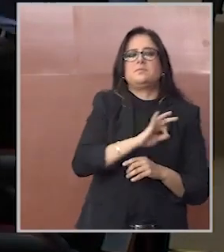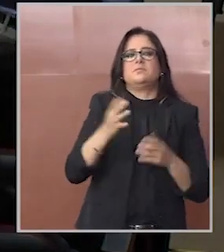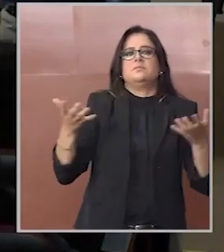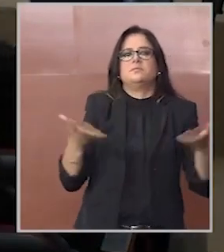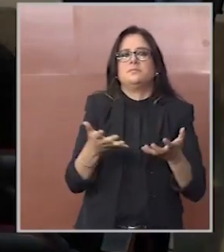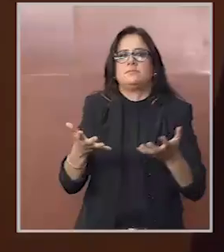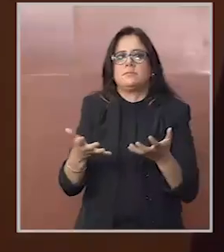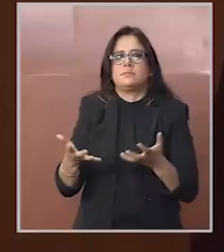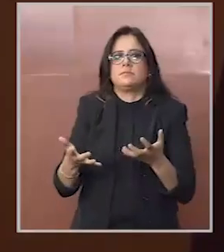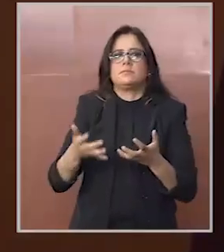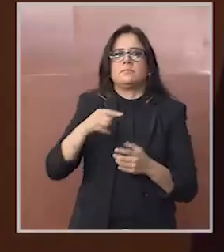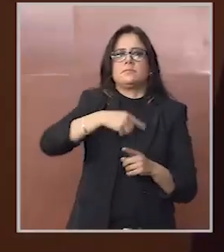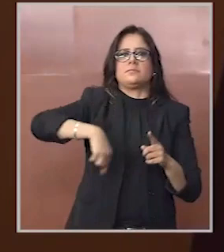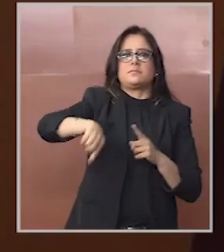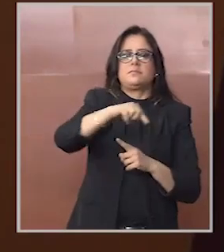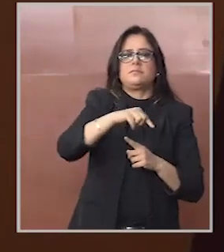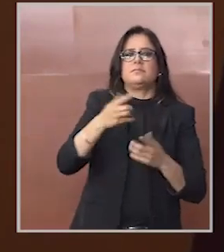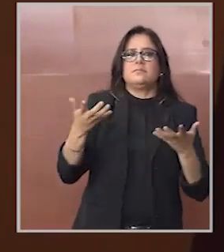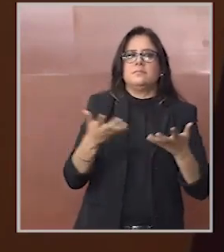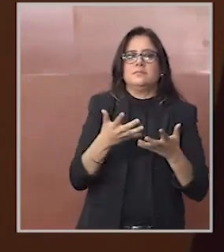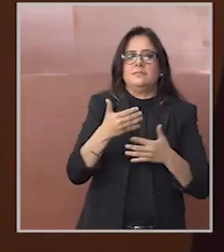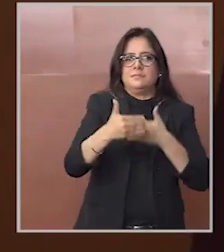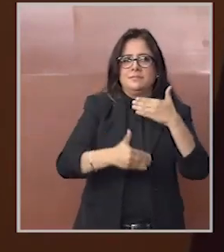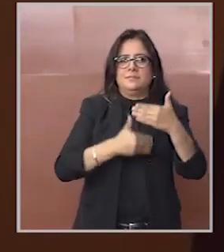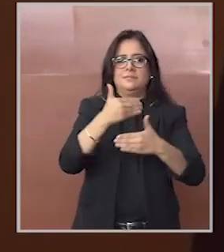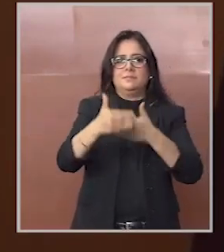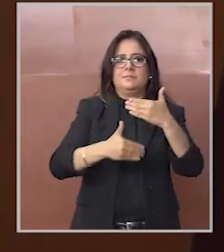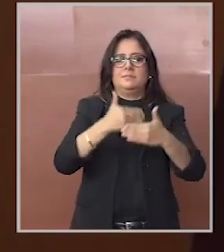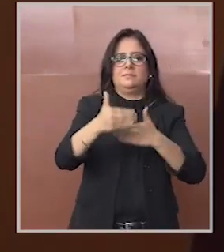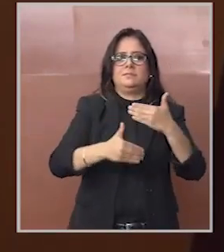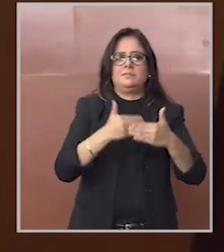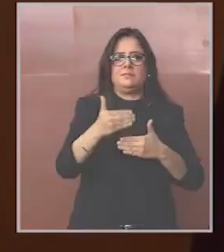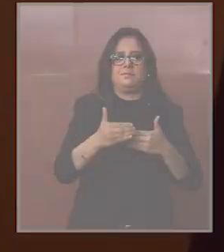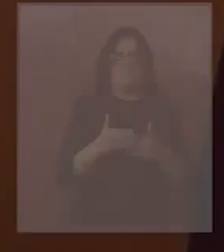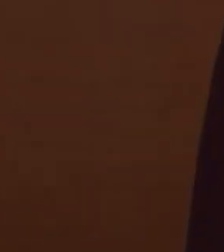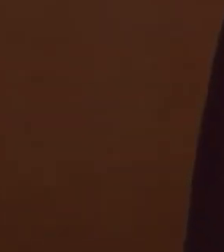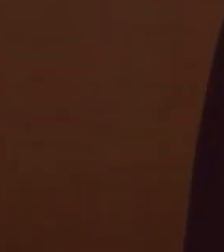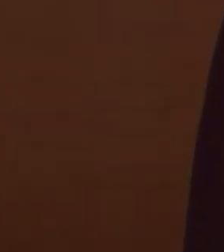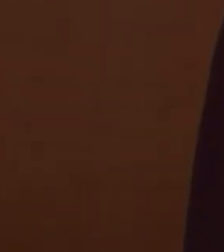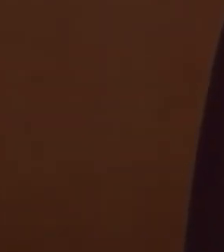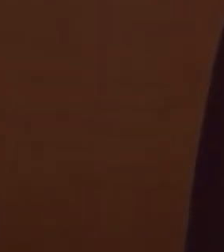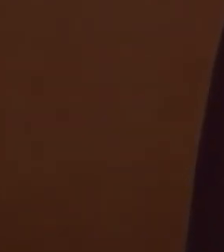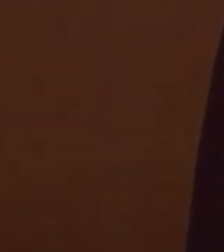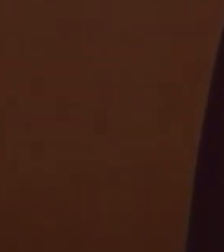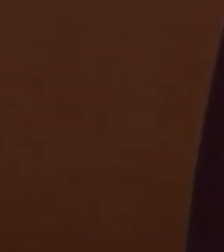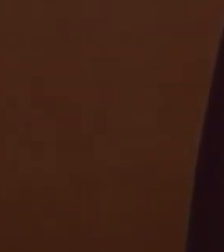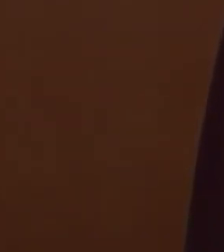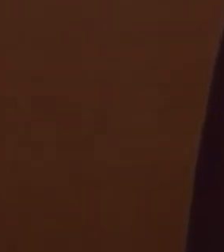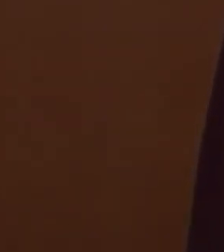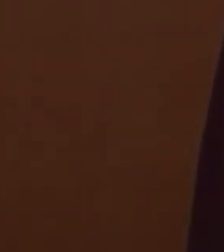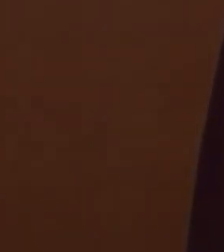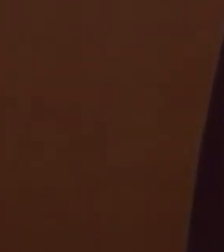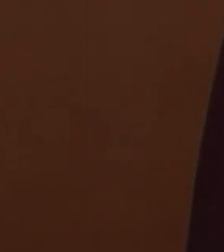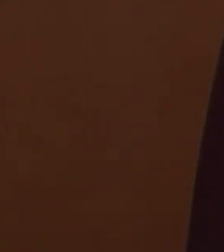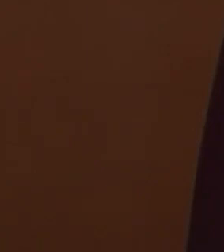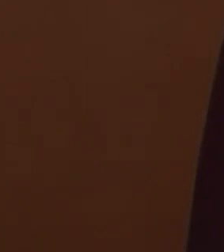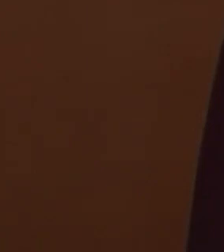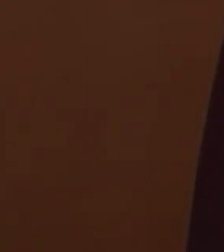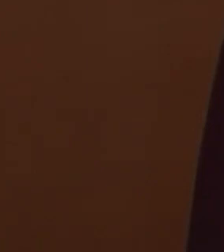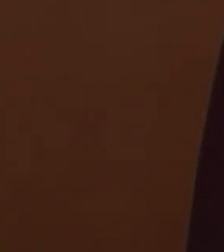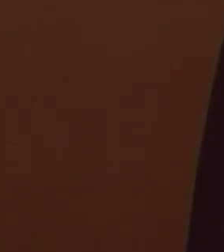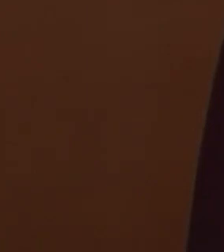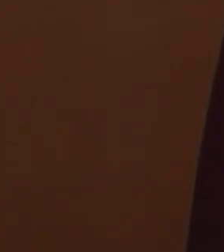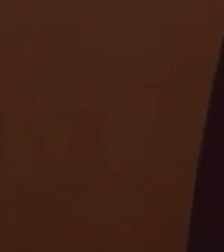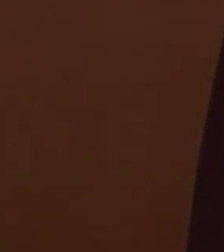es lo mejor que tenemos que hacer esto es lo que tendríamos que generar sino que parte por preguntarle a las propias